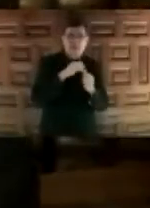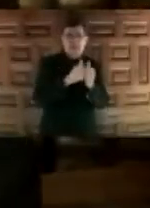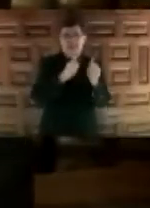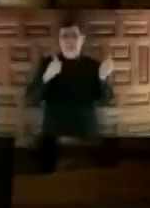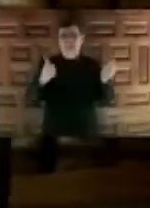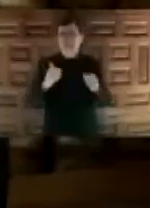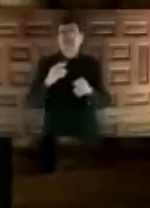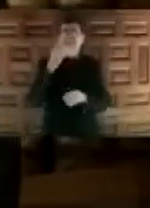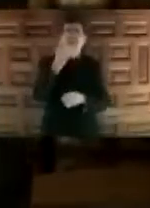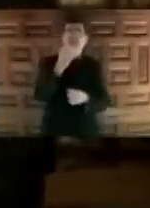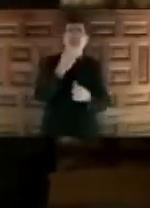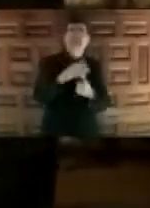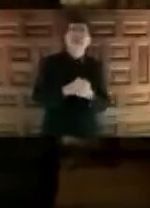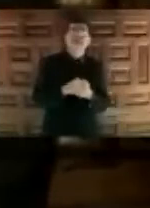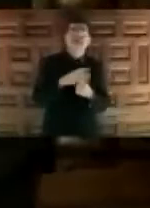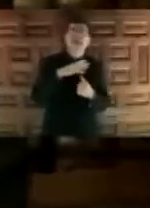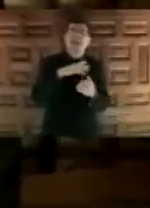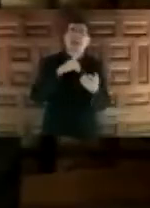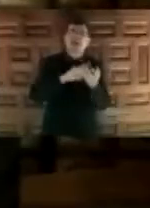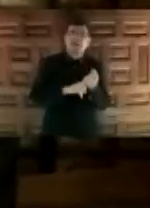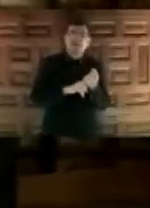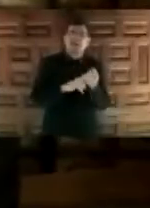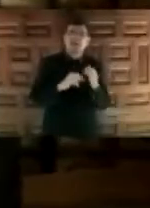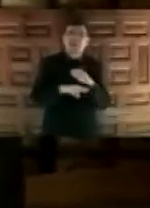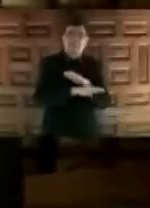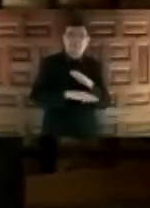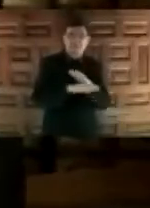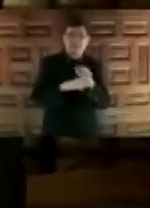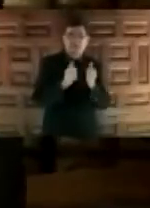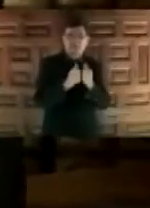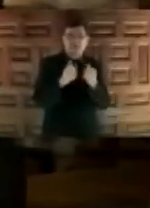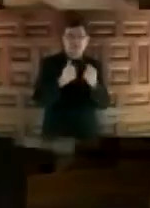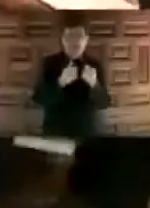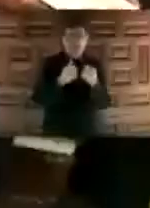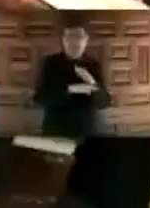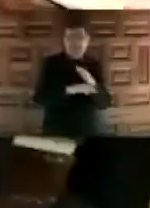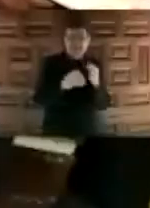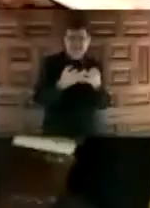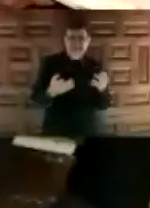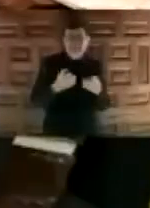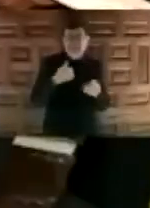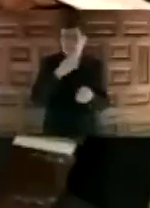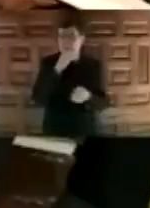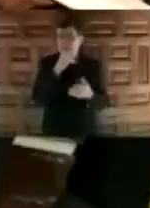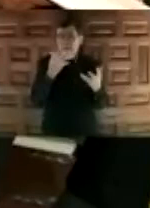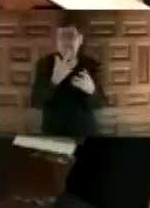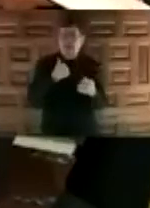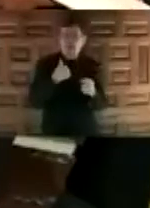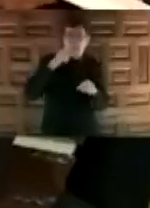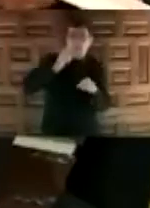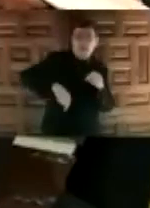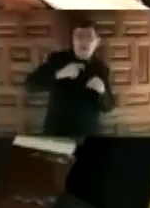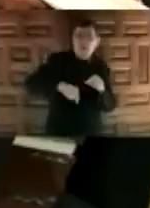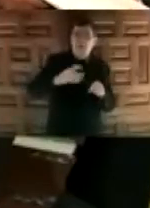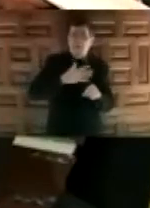rezagos, y esto también tiene un referente de carácter territorial. No podemos dejar de lado que